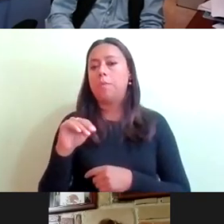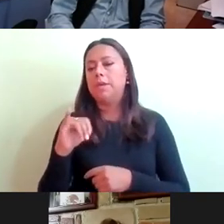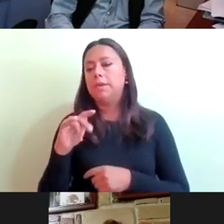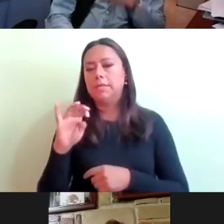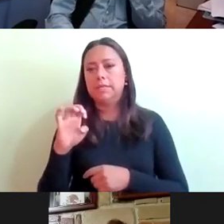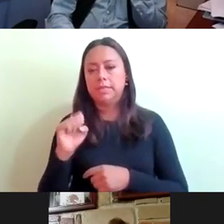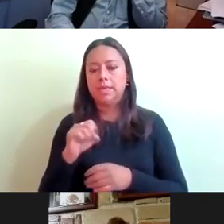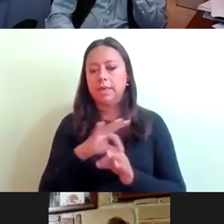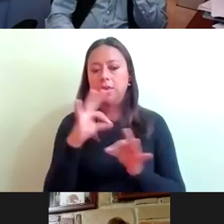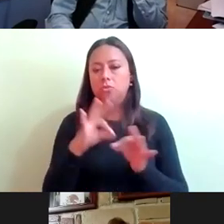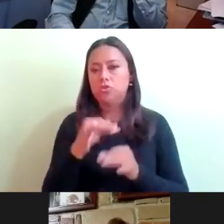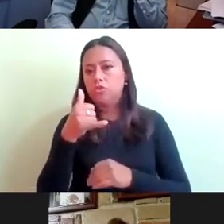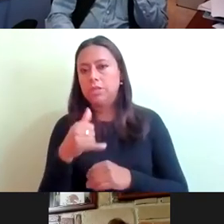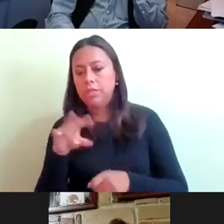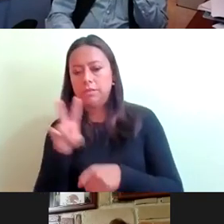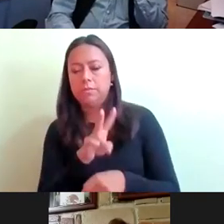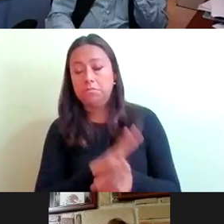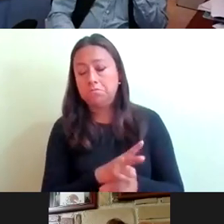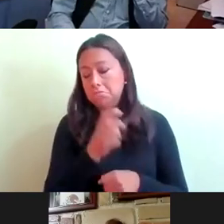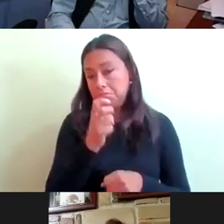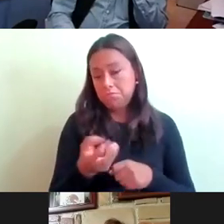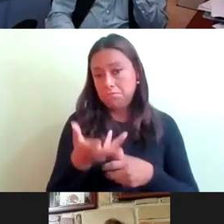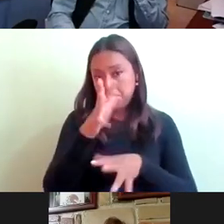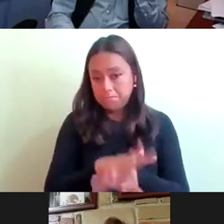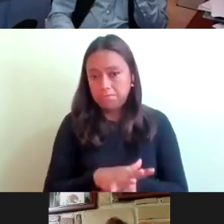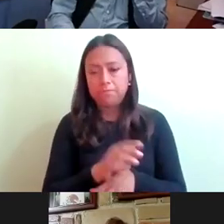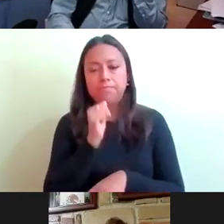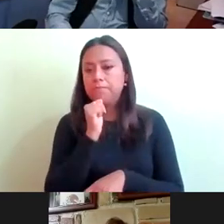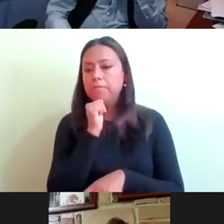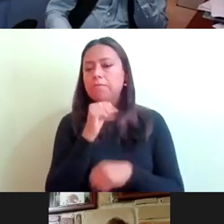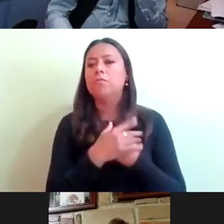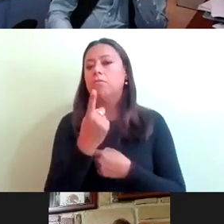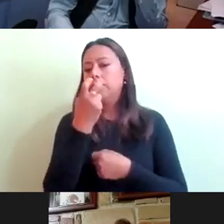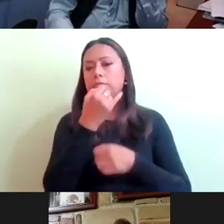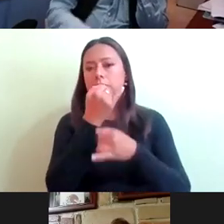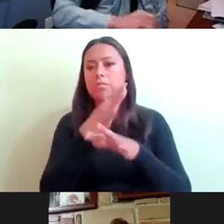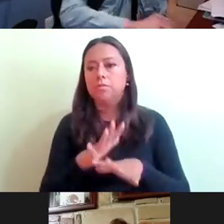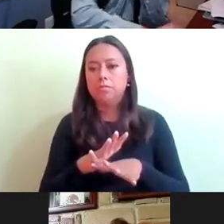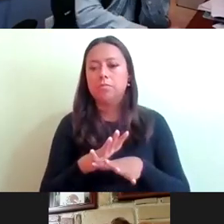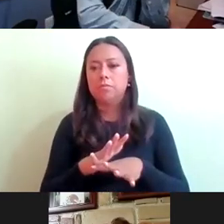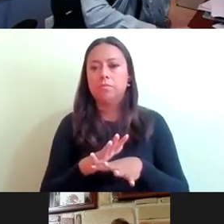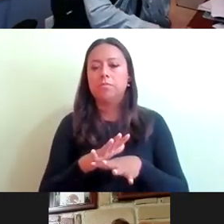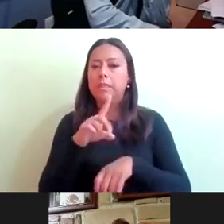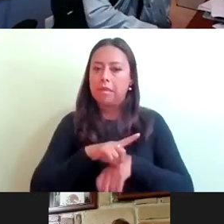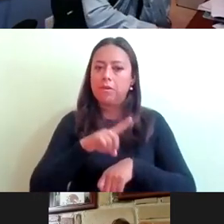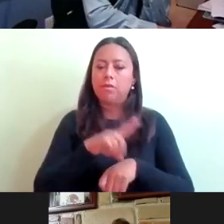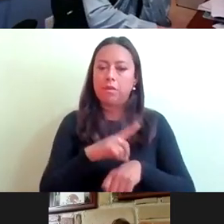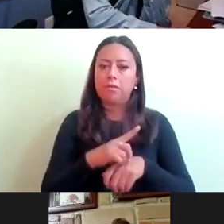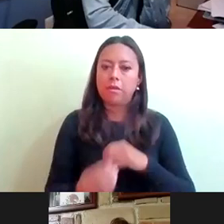que no se ha considerado todavía integrarlos, porque esta información se va actualizando día a